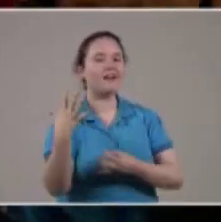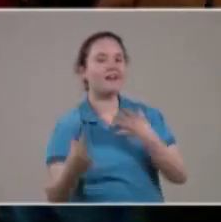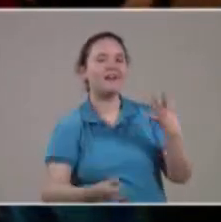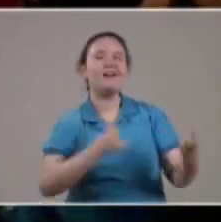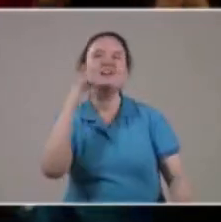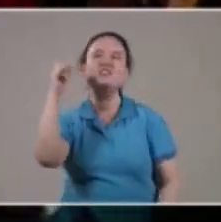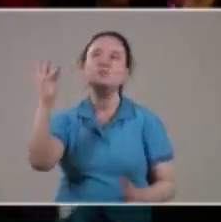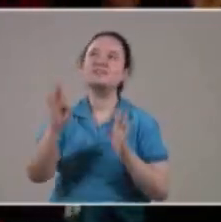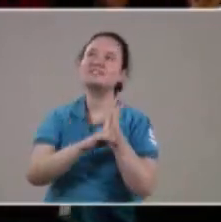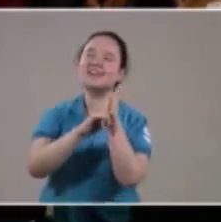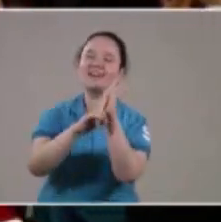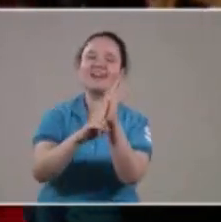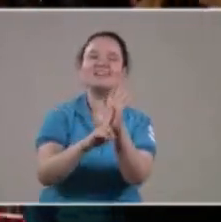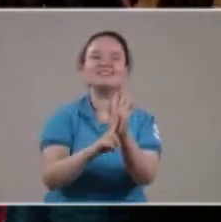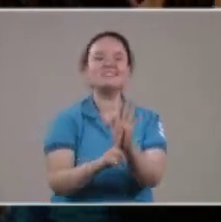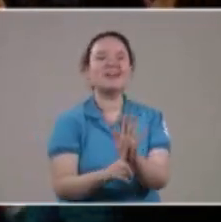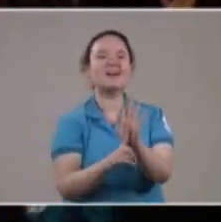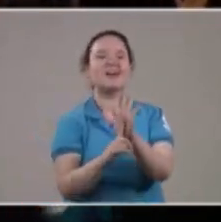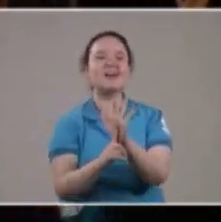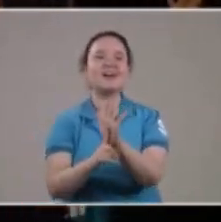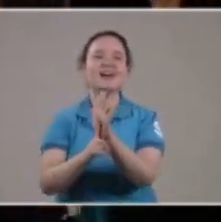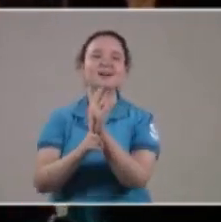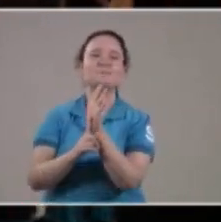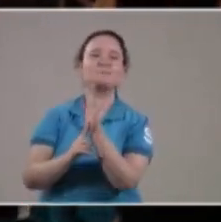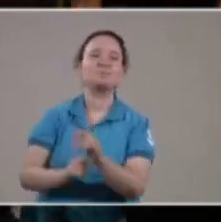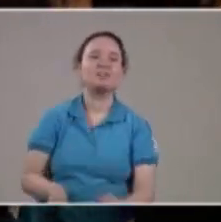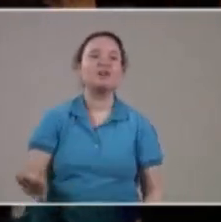fluía en su presencia.